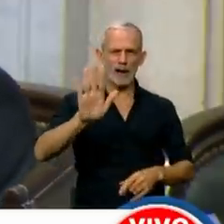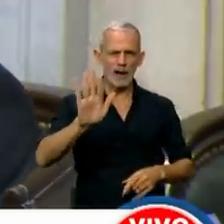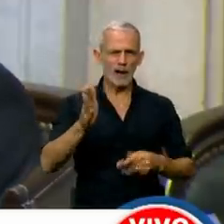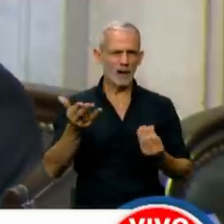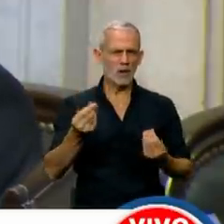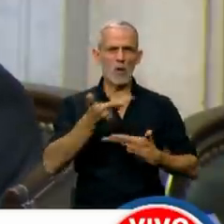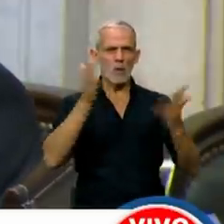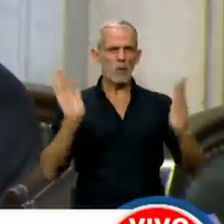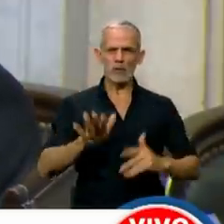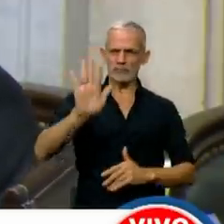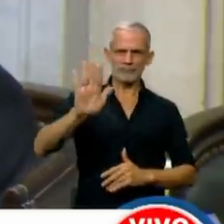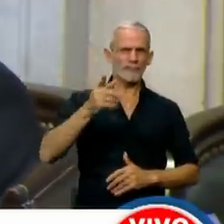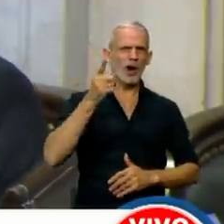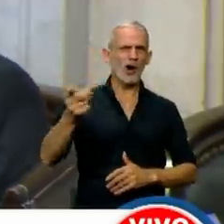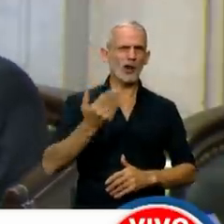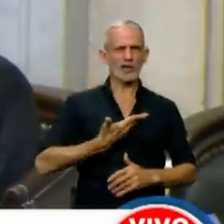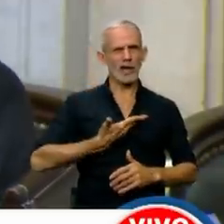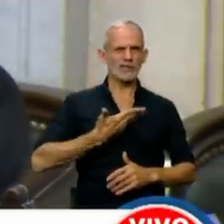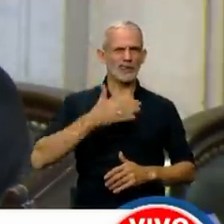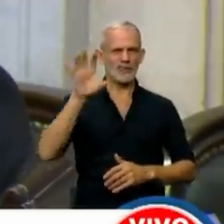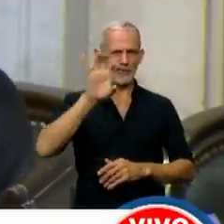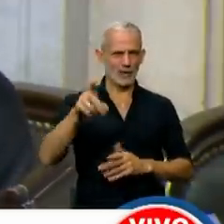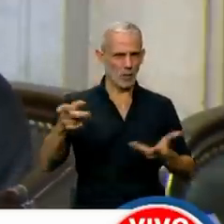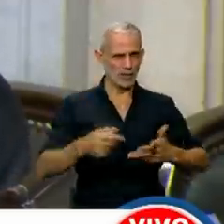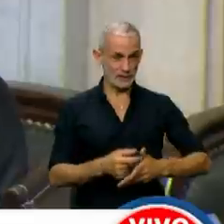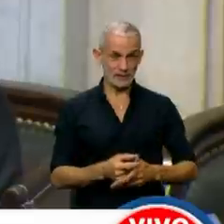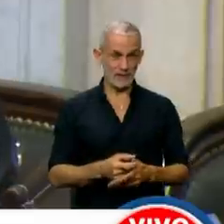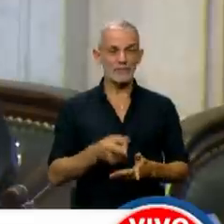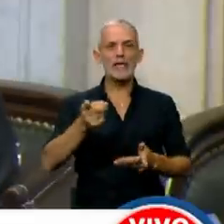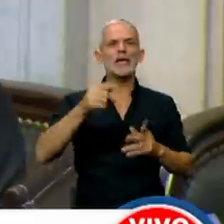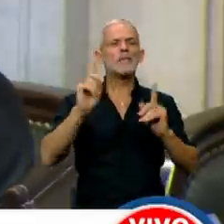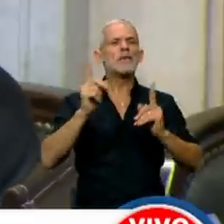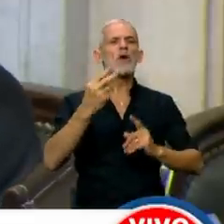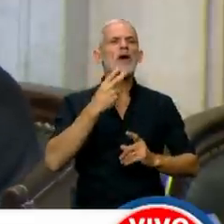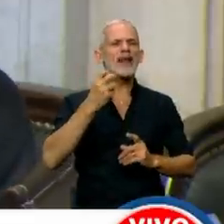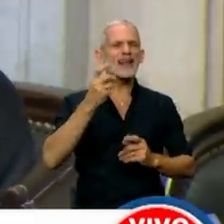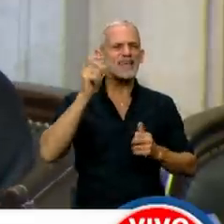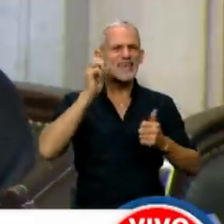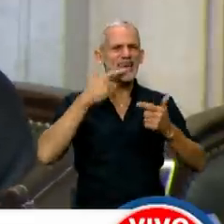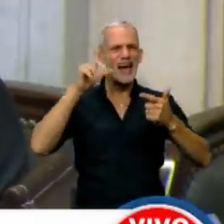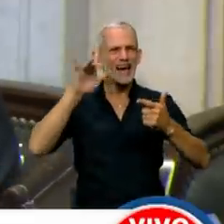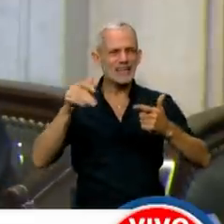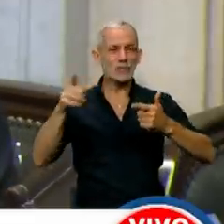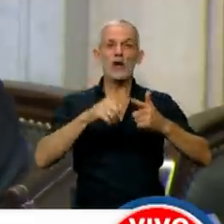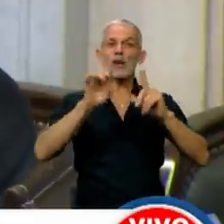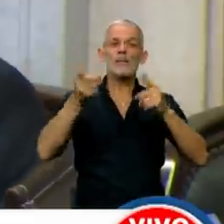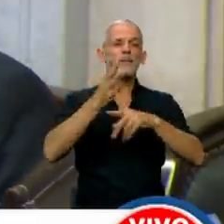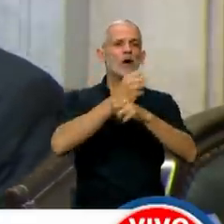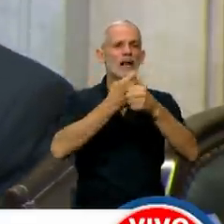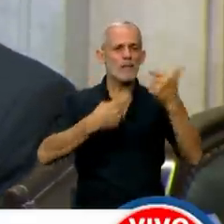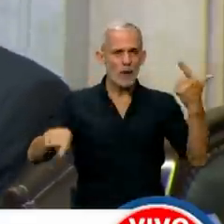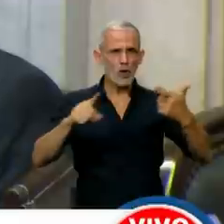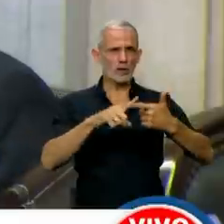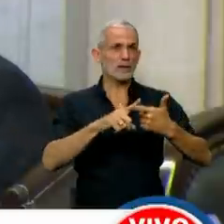en contra de los santafesinos y lo mismo sucede con la energía lo mismo sucede con el transporte basta